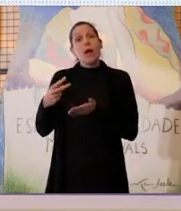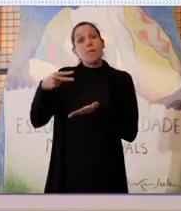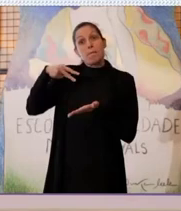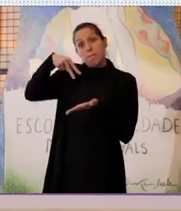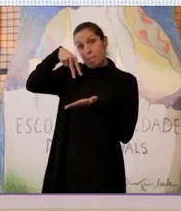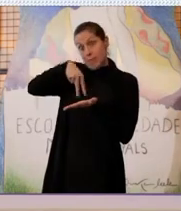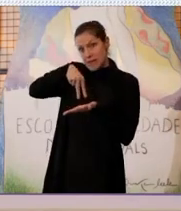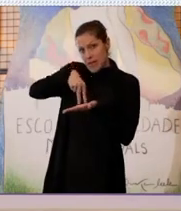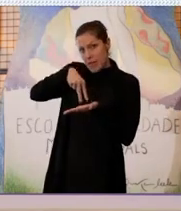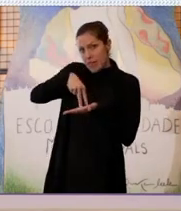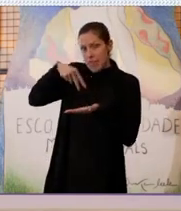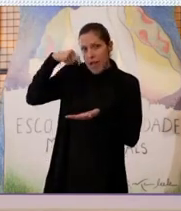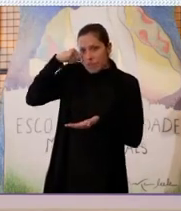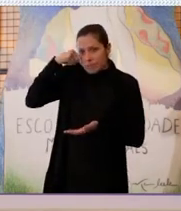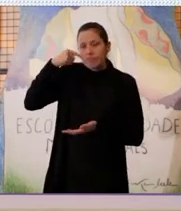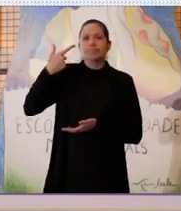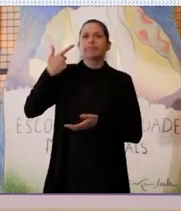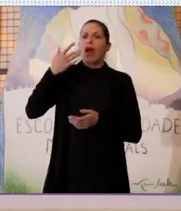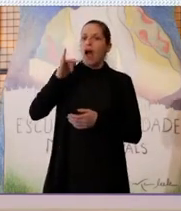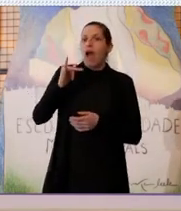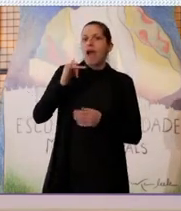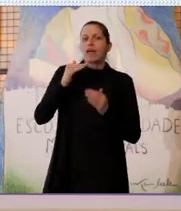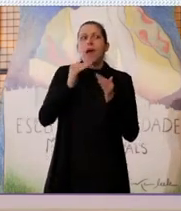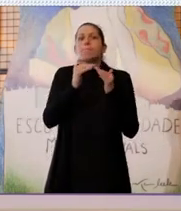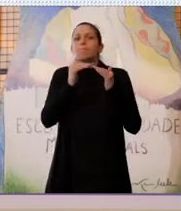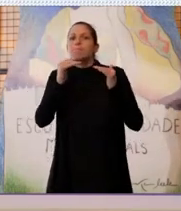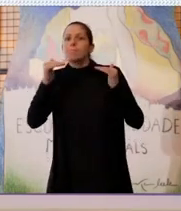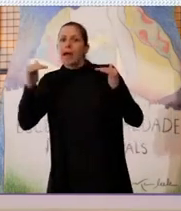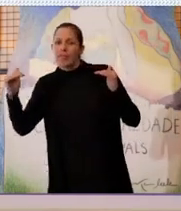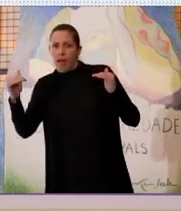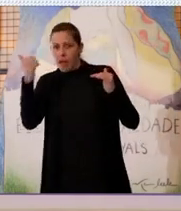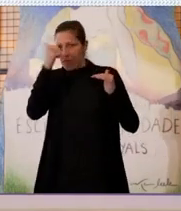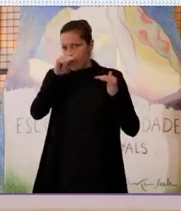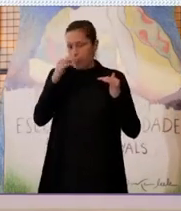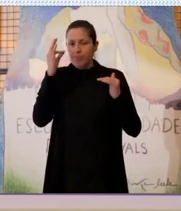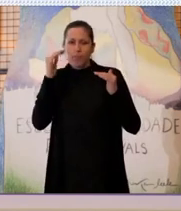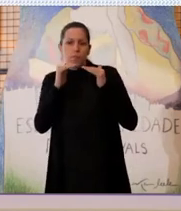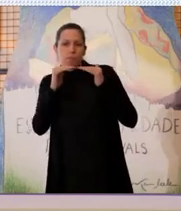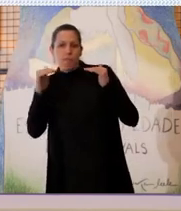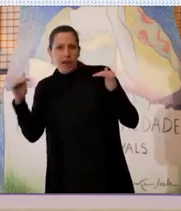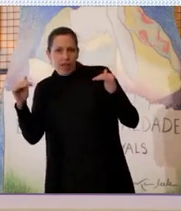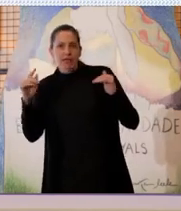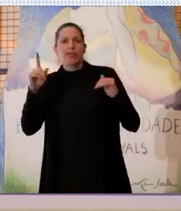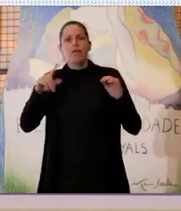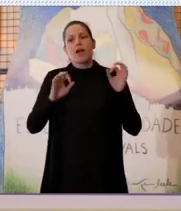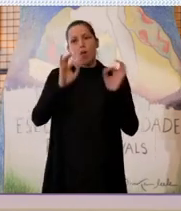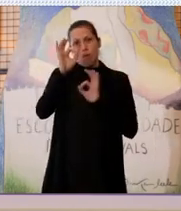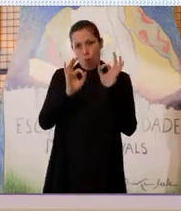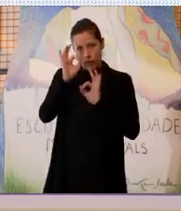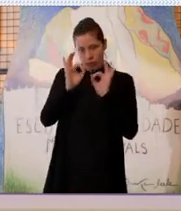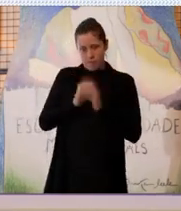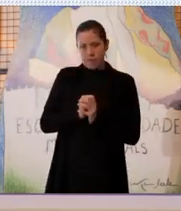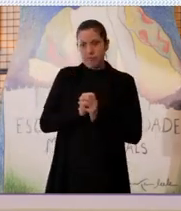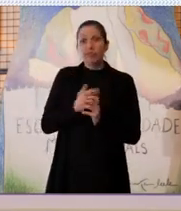son la paridad y la cuota la iniciativa política que ha conseguido que haya una incorporación y una presencia de mujeres mayor